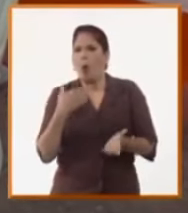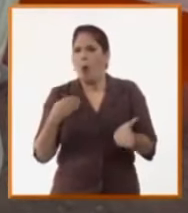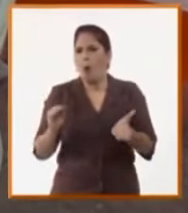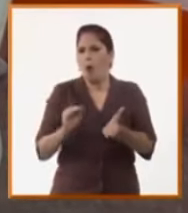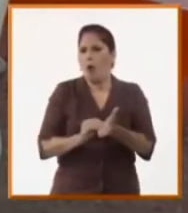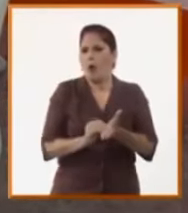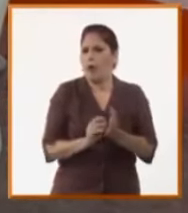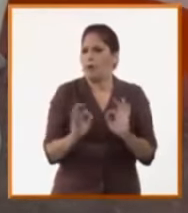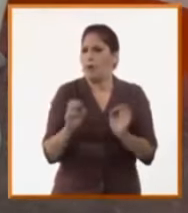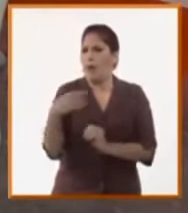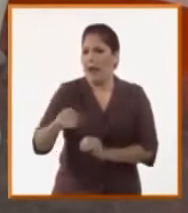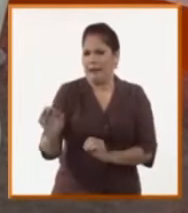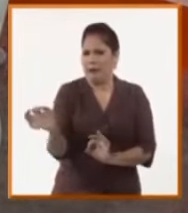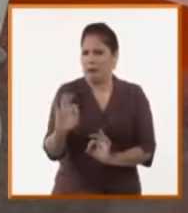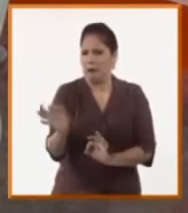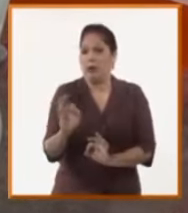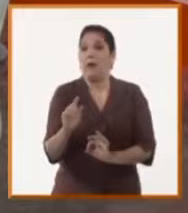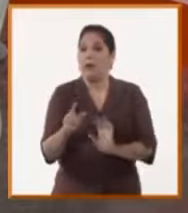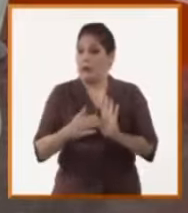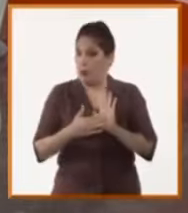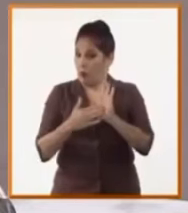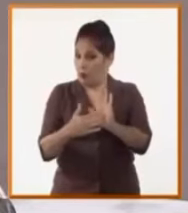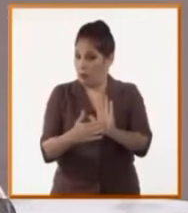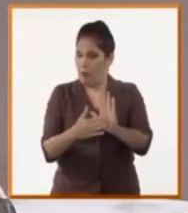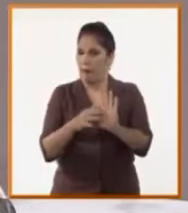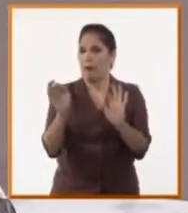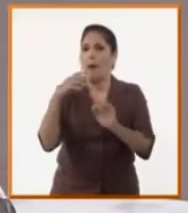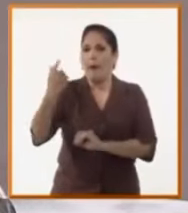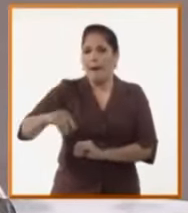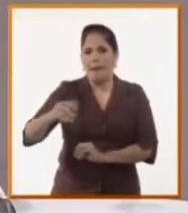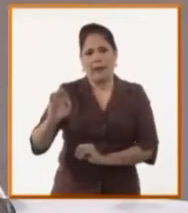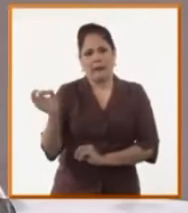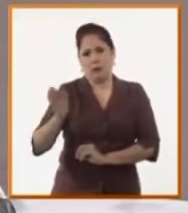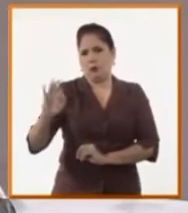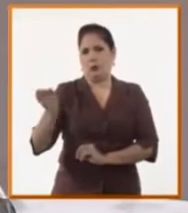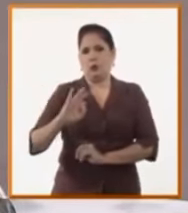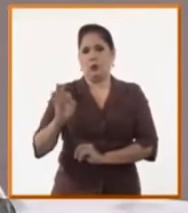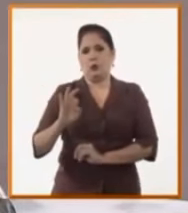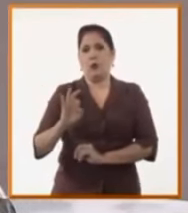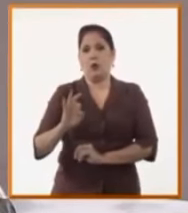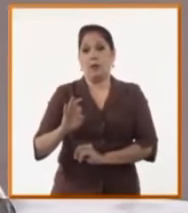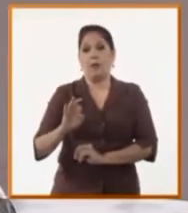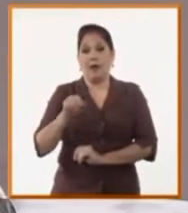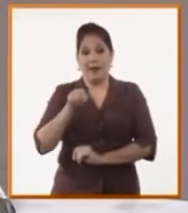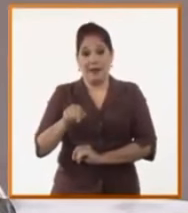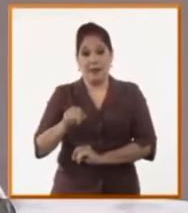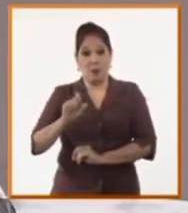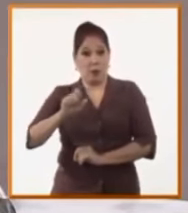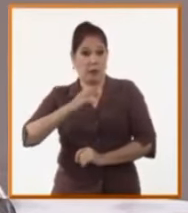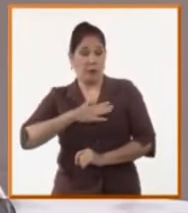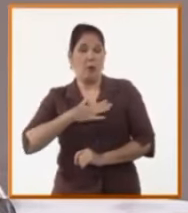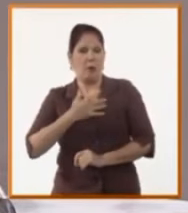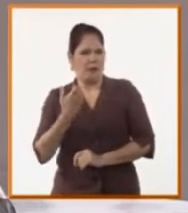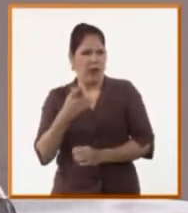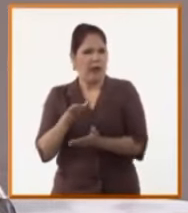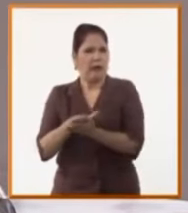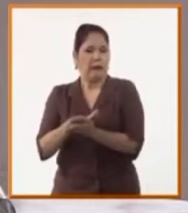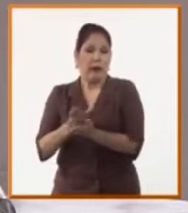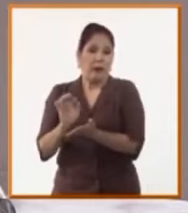llevarlo a la práctica cómo hacerlo hac eh creo que son los únicos actores que nos quedaban